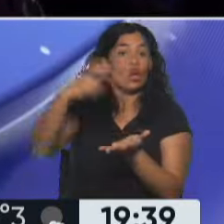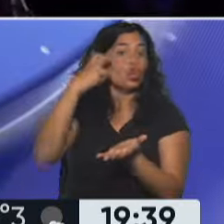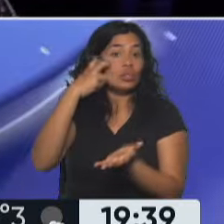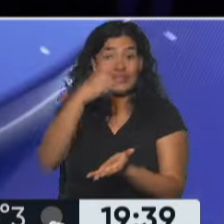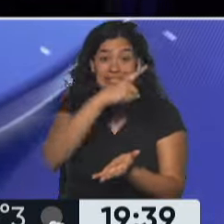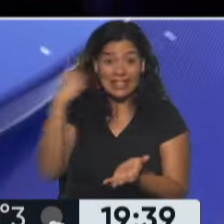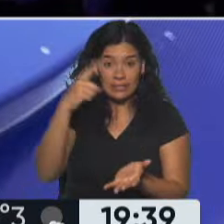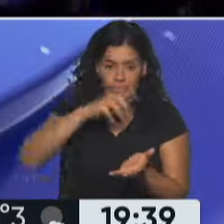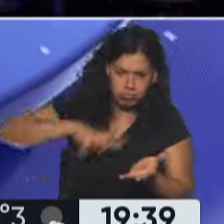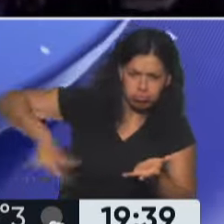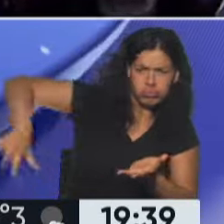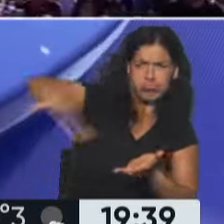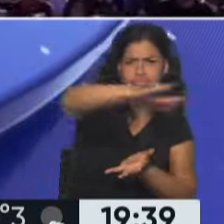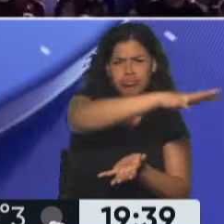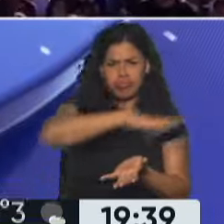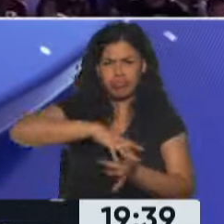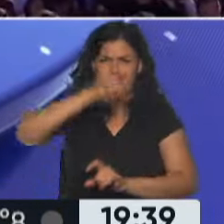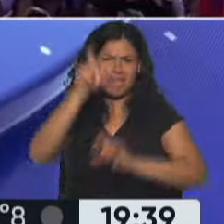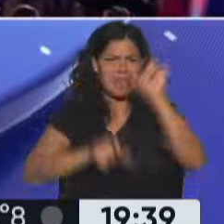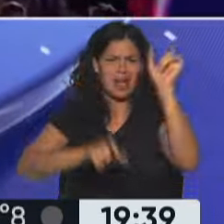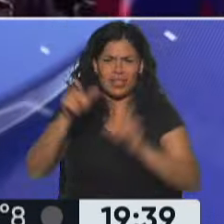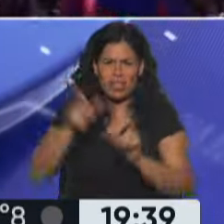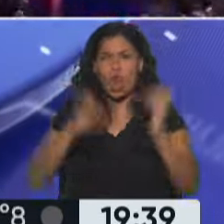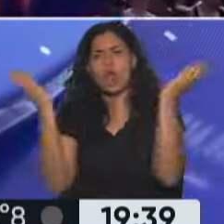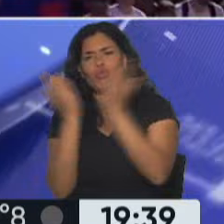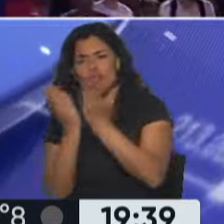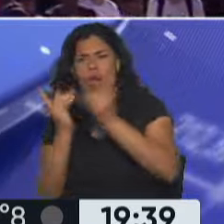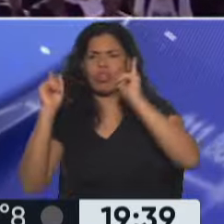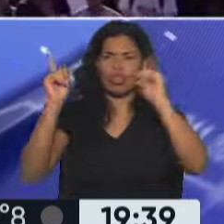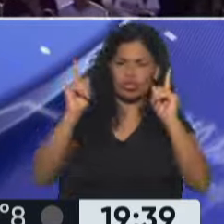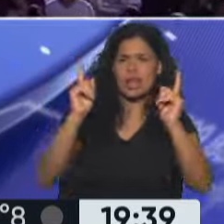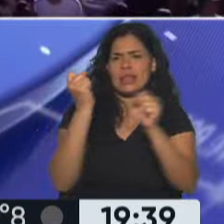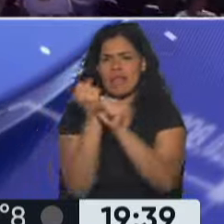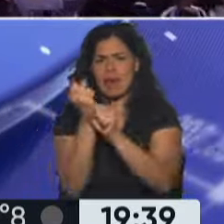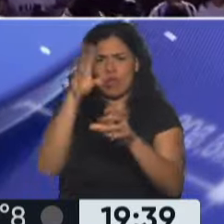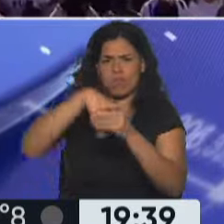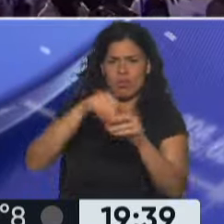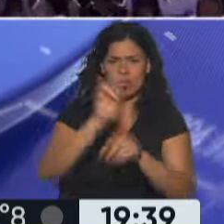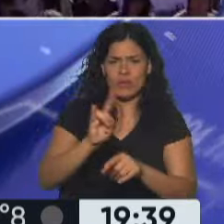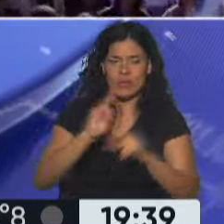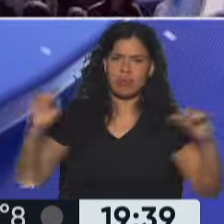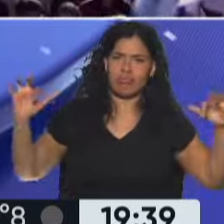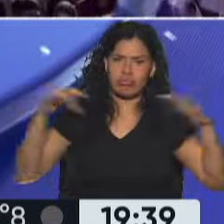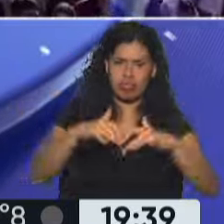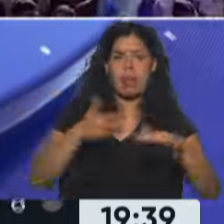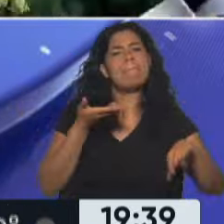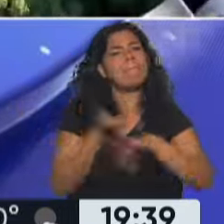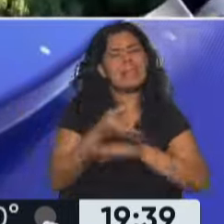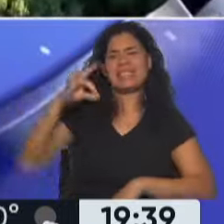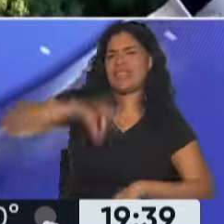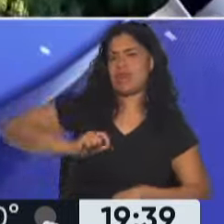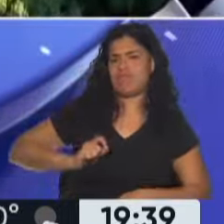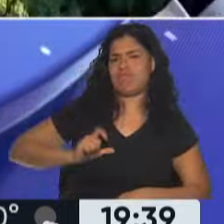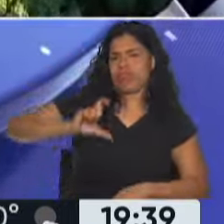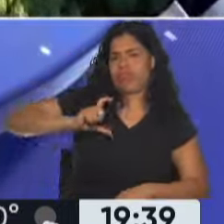La comunidad educativa pidió una mayor inversión en educación y mejores salarios para docentes y no docentes. La